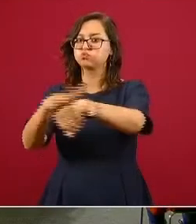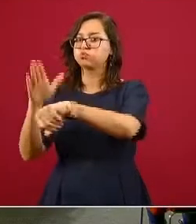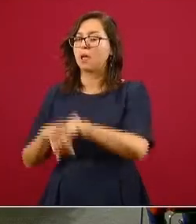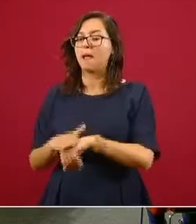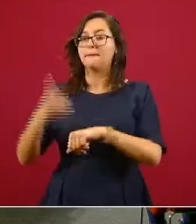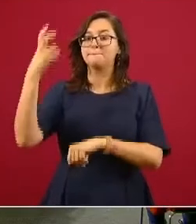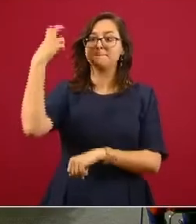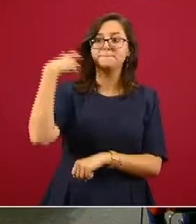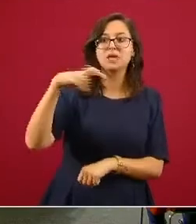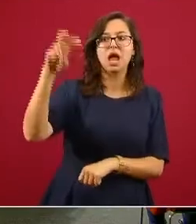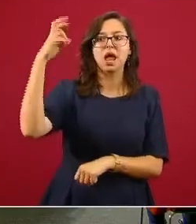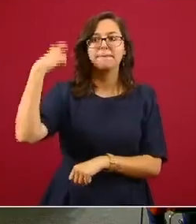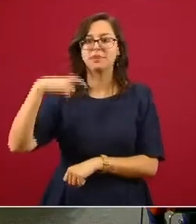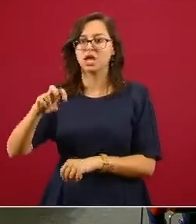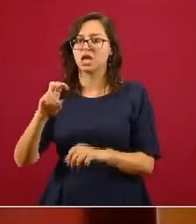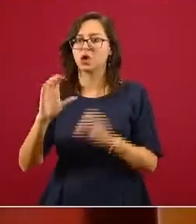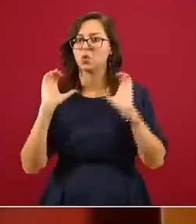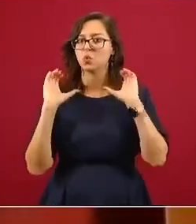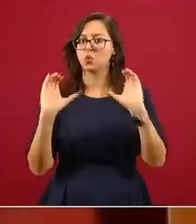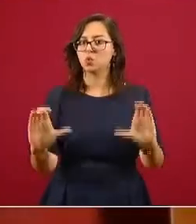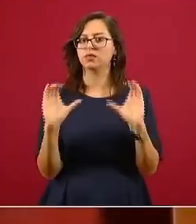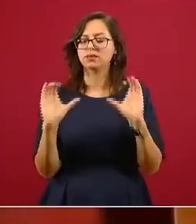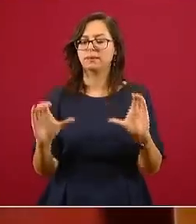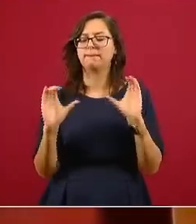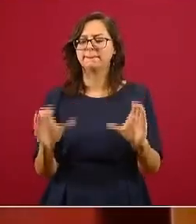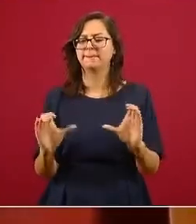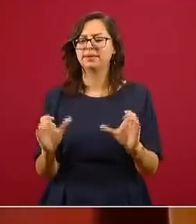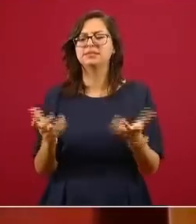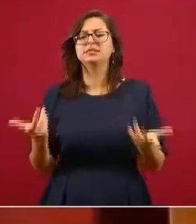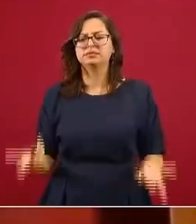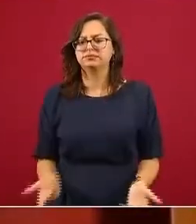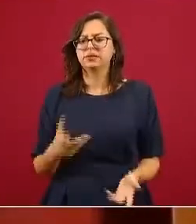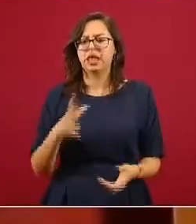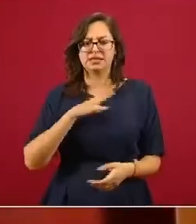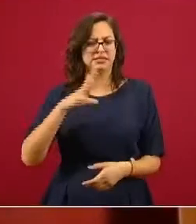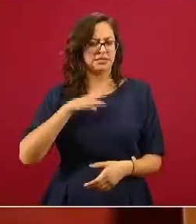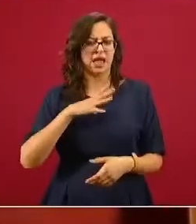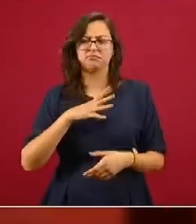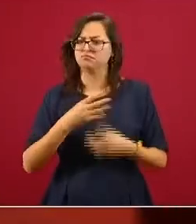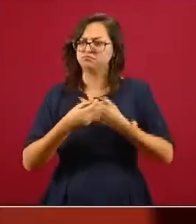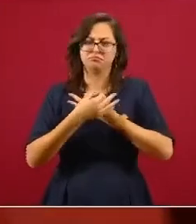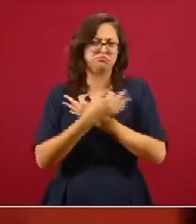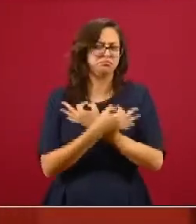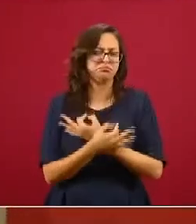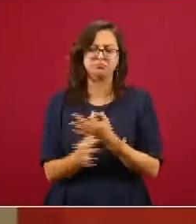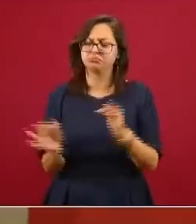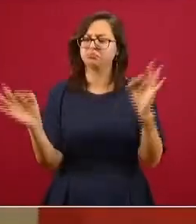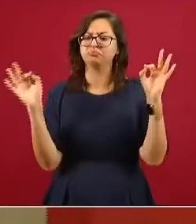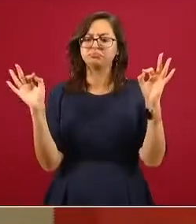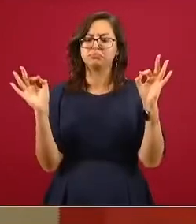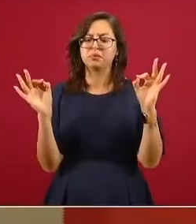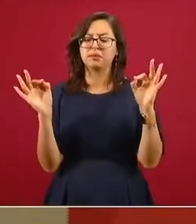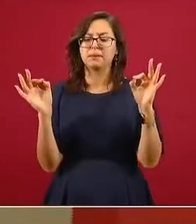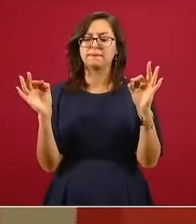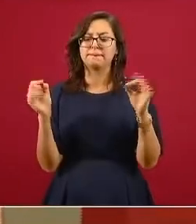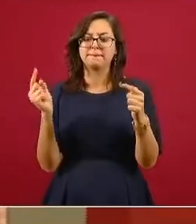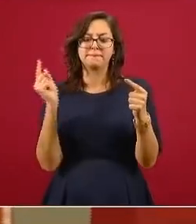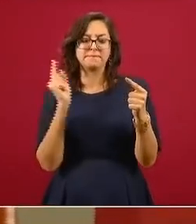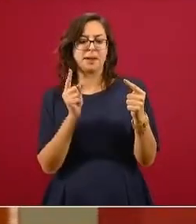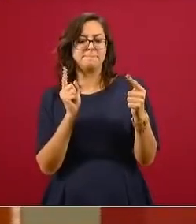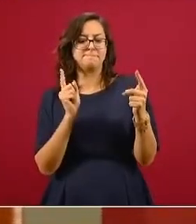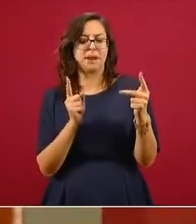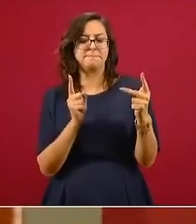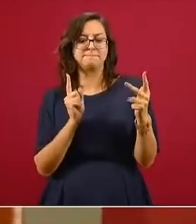viajeros mexicanos. Y ese aviso preventivo, que está publicado, es de acceso público, se identifican